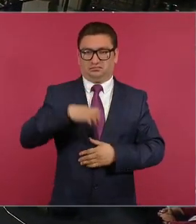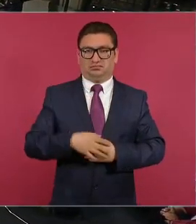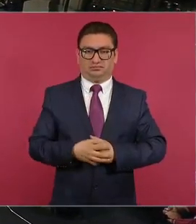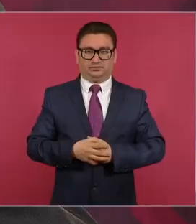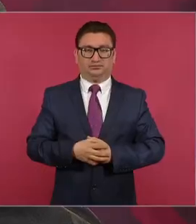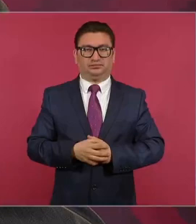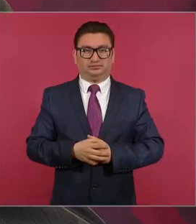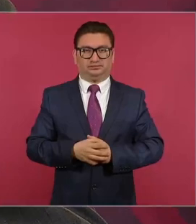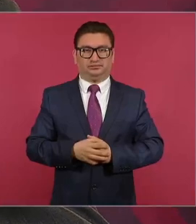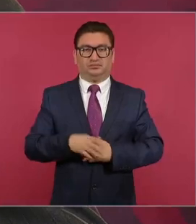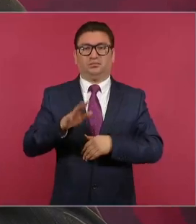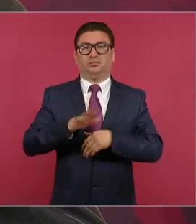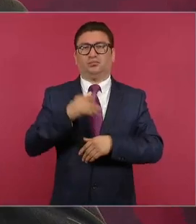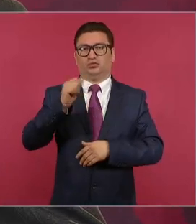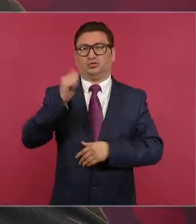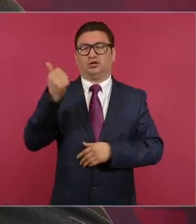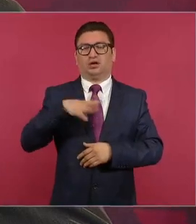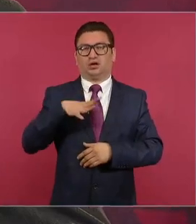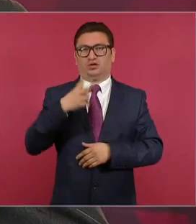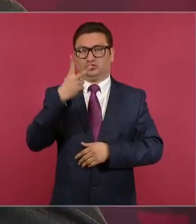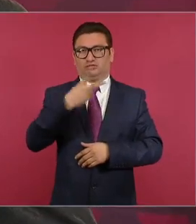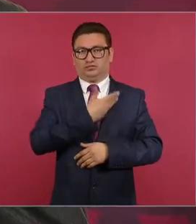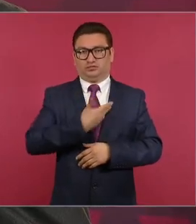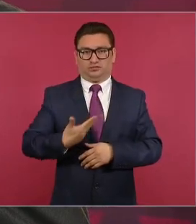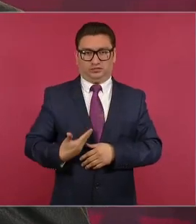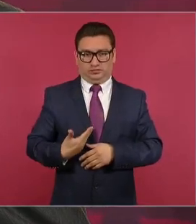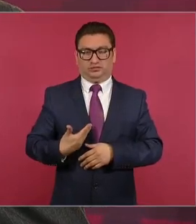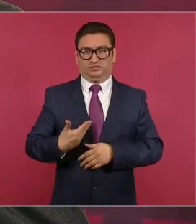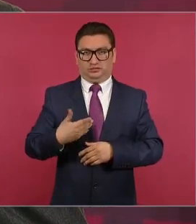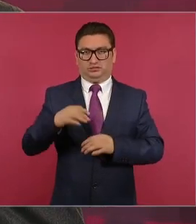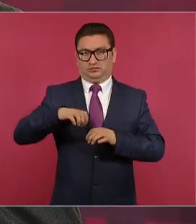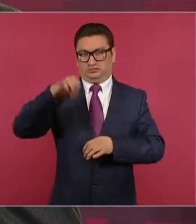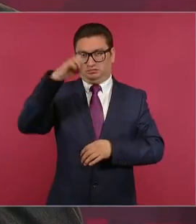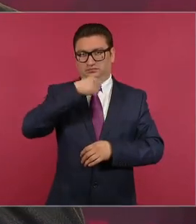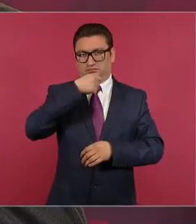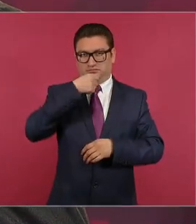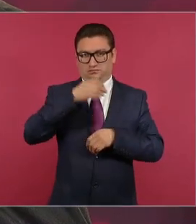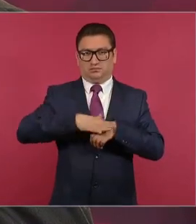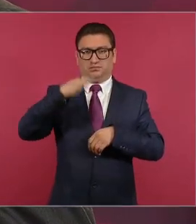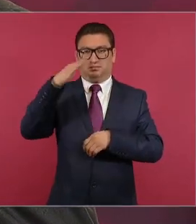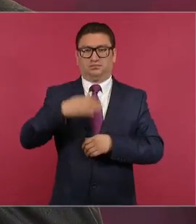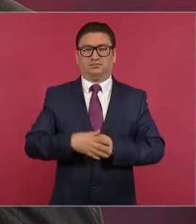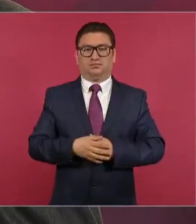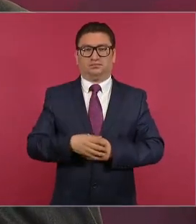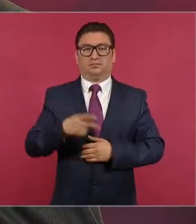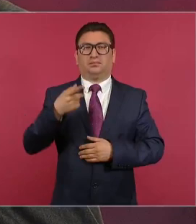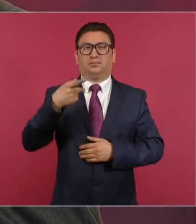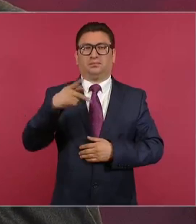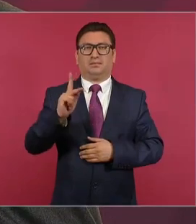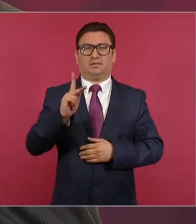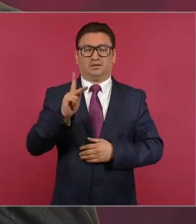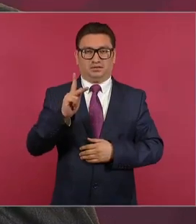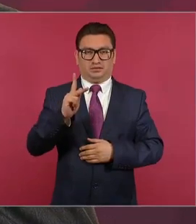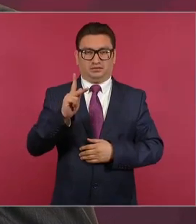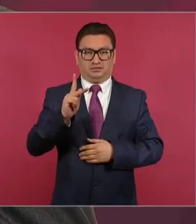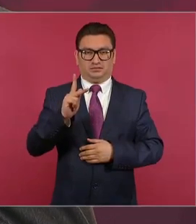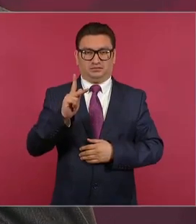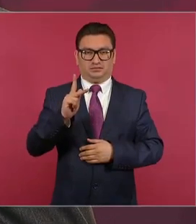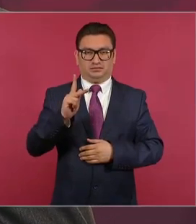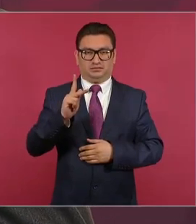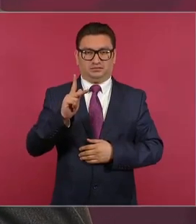porque hay dos que tenían más edad que yo, pero